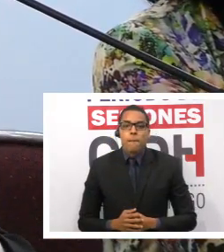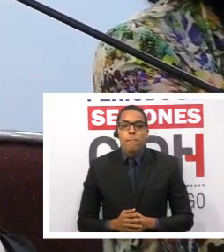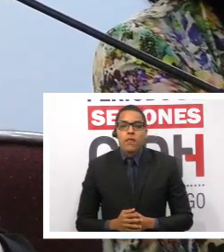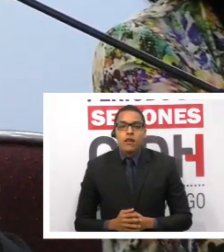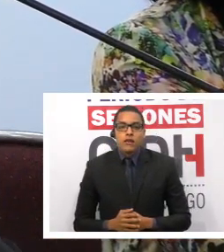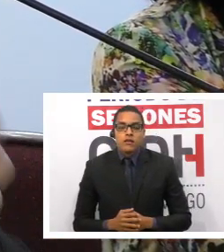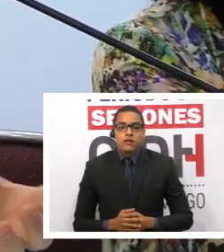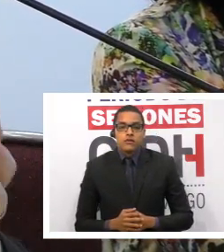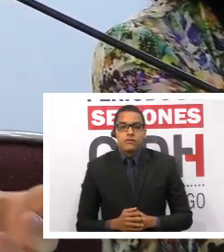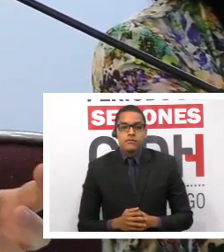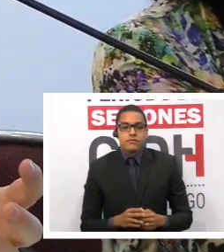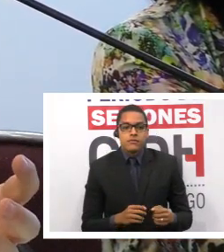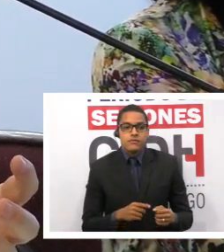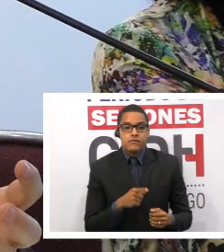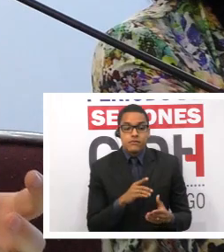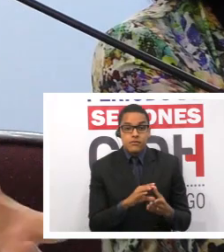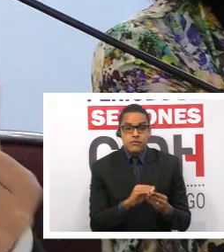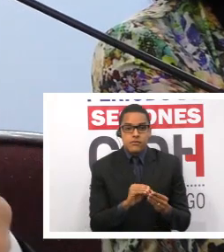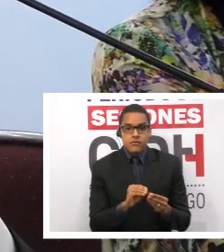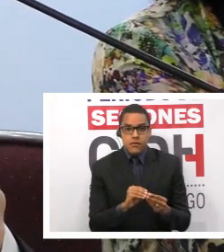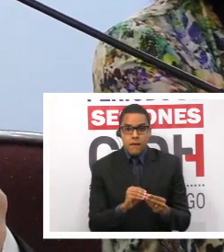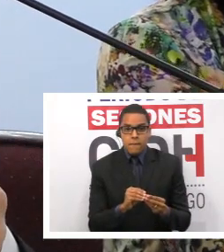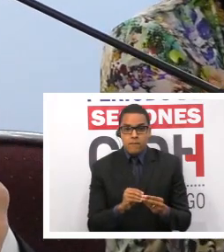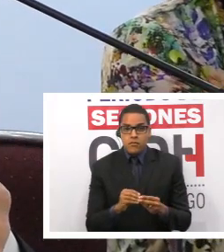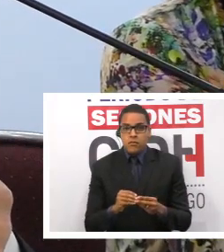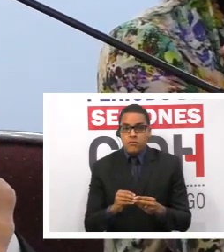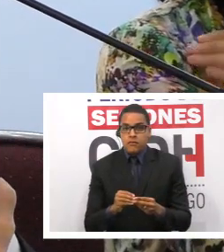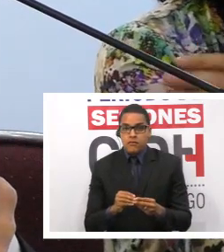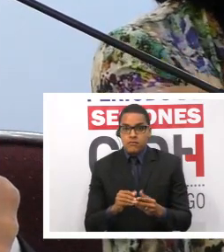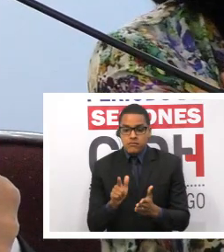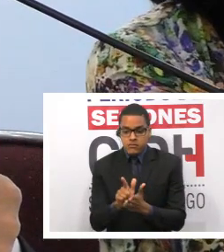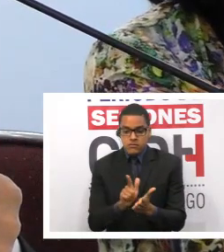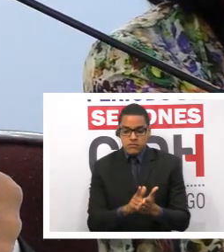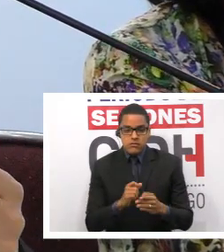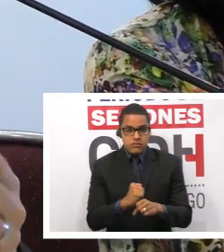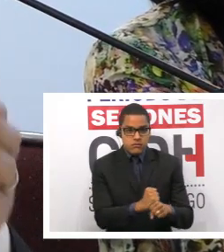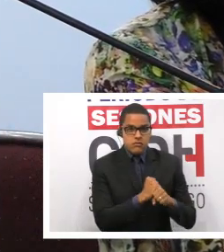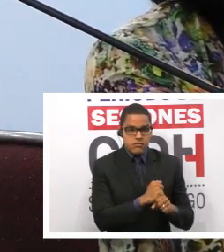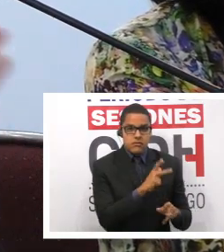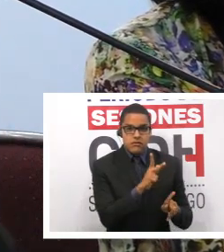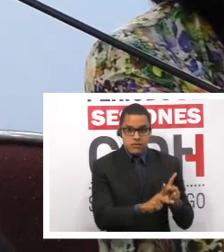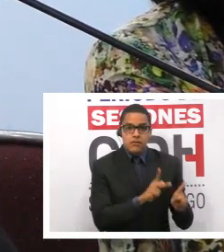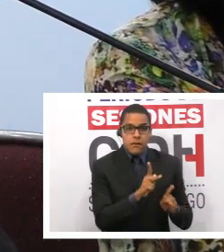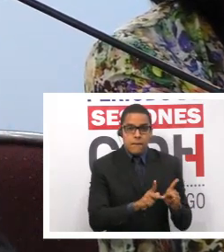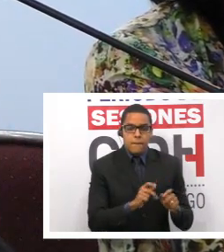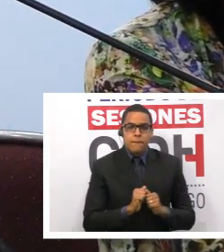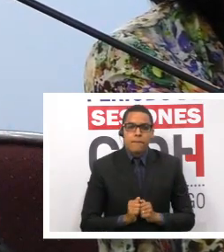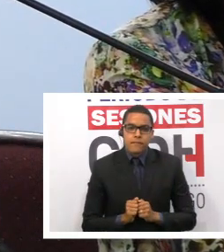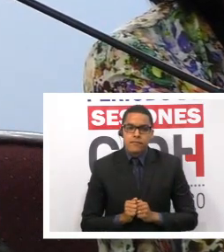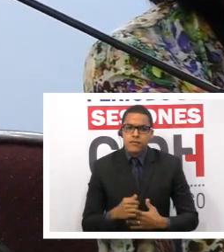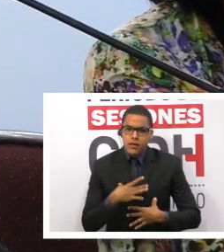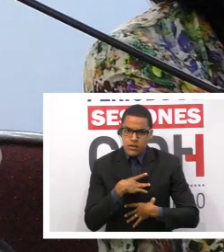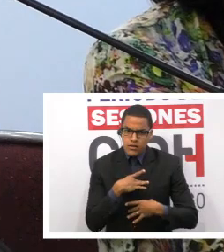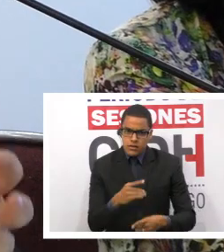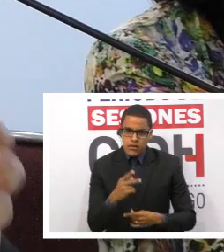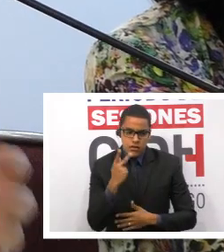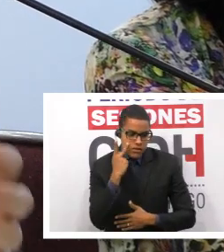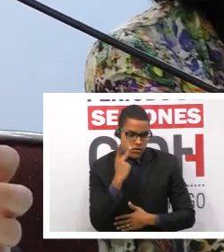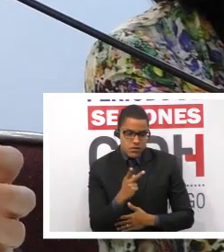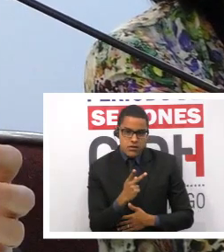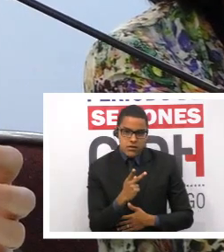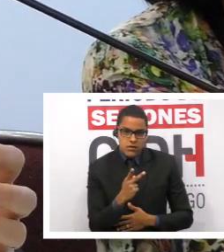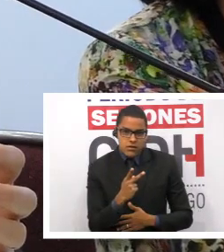pero es interesante ver como en nuestras cortes latinoamericanas como de forma paralela se fue construyendo